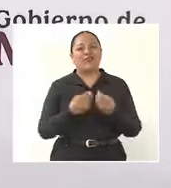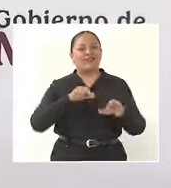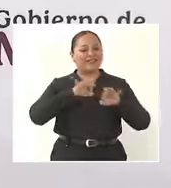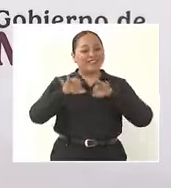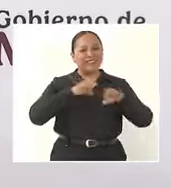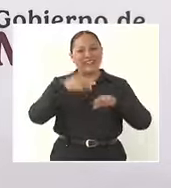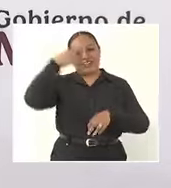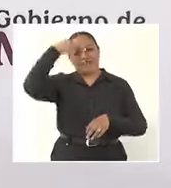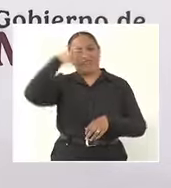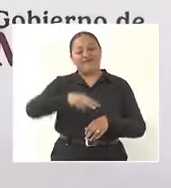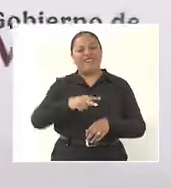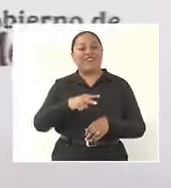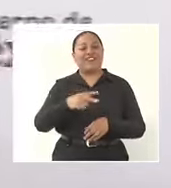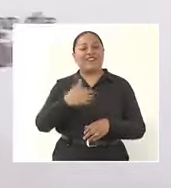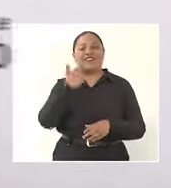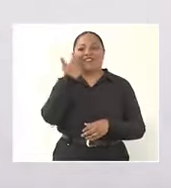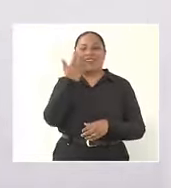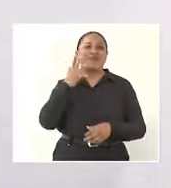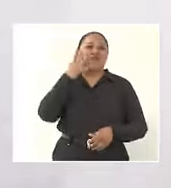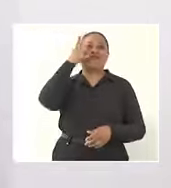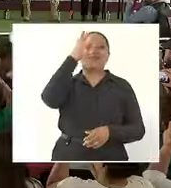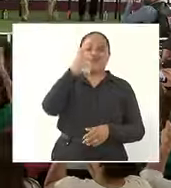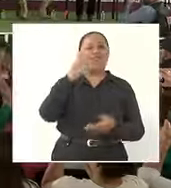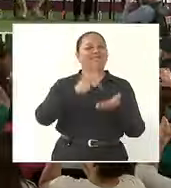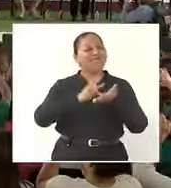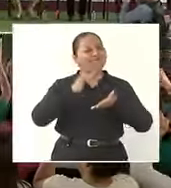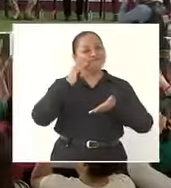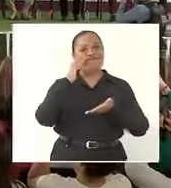queremos. Muchas gracias.